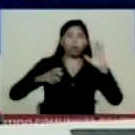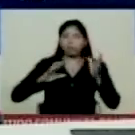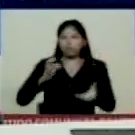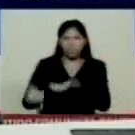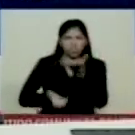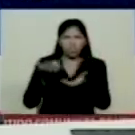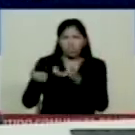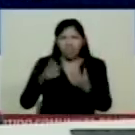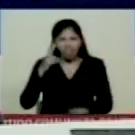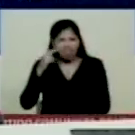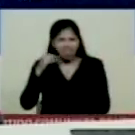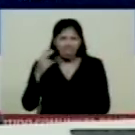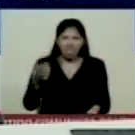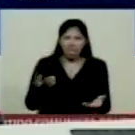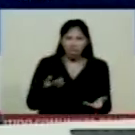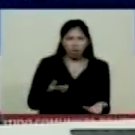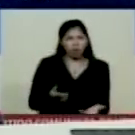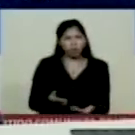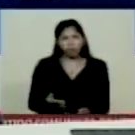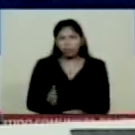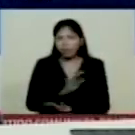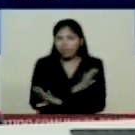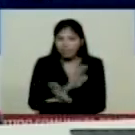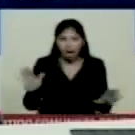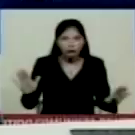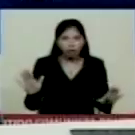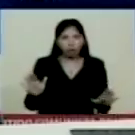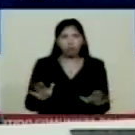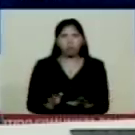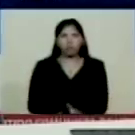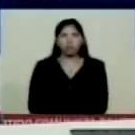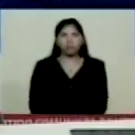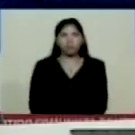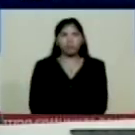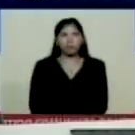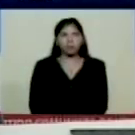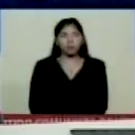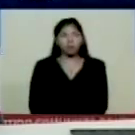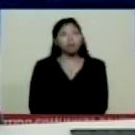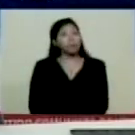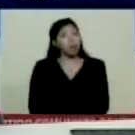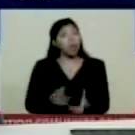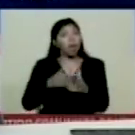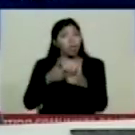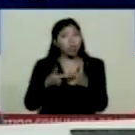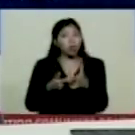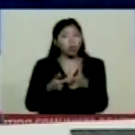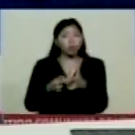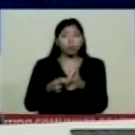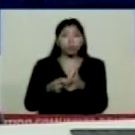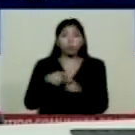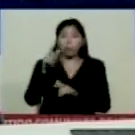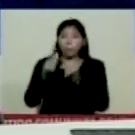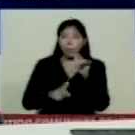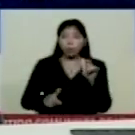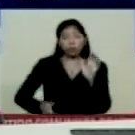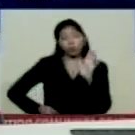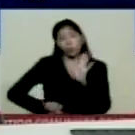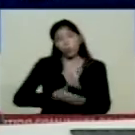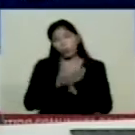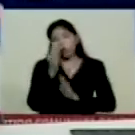su color de piel, no lo soportamos más. Y salió a votar por la forma